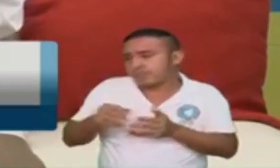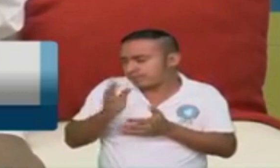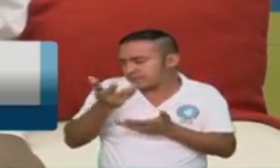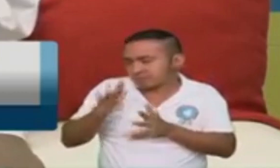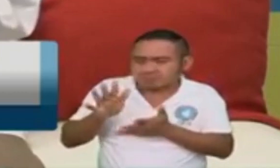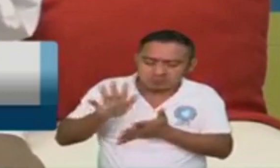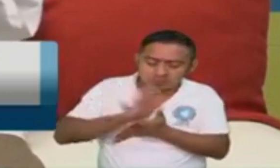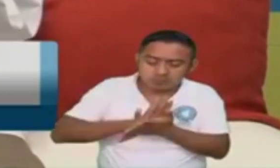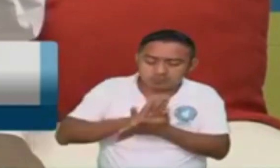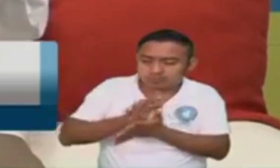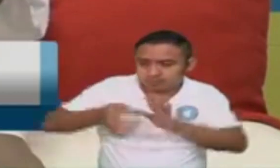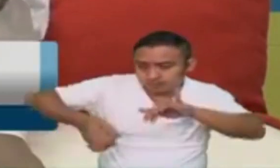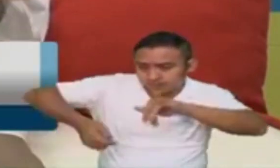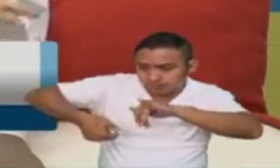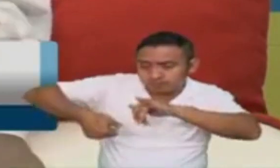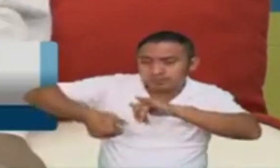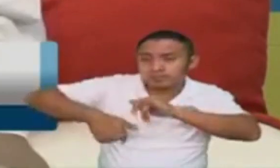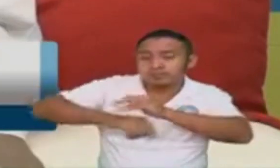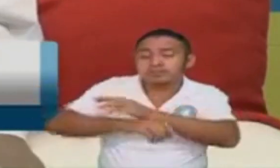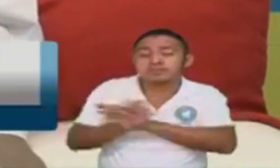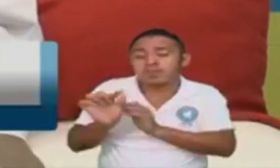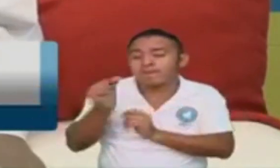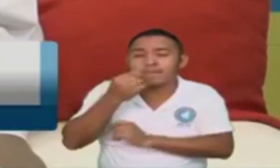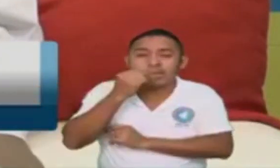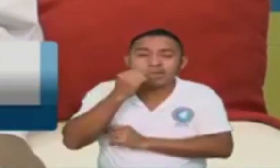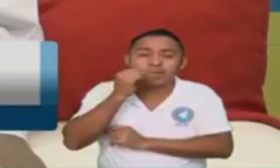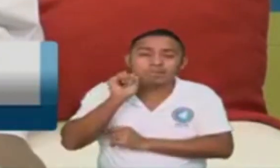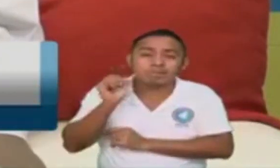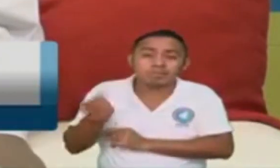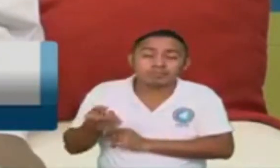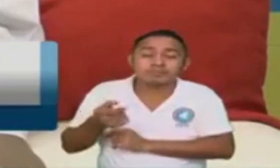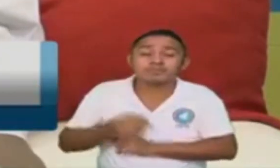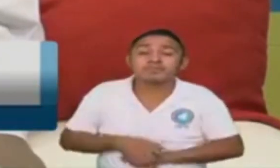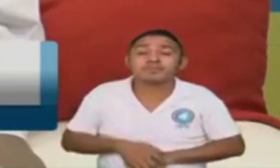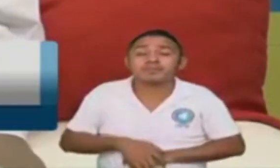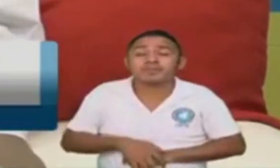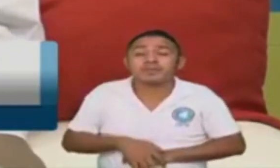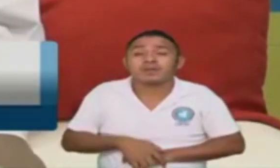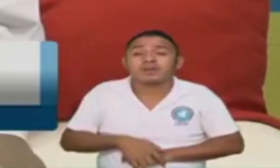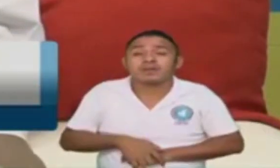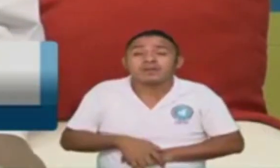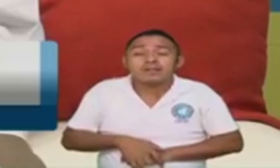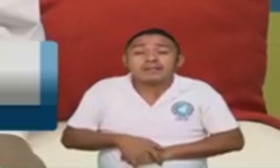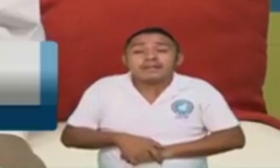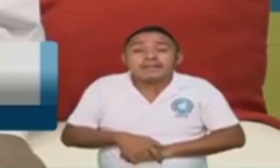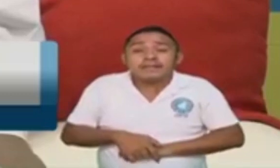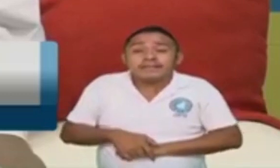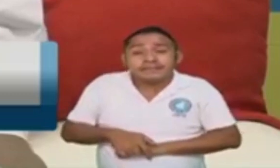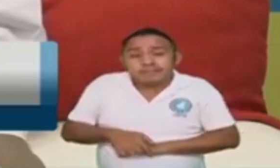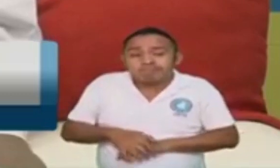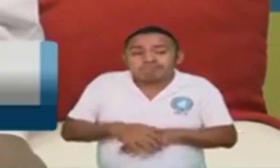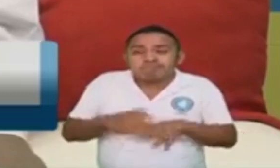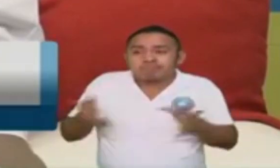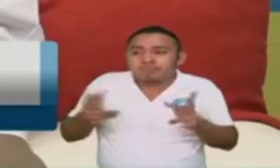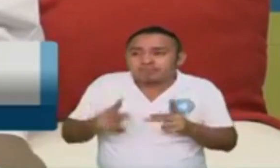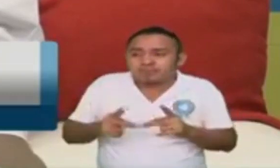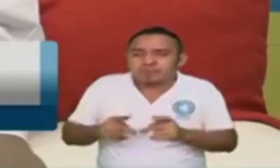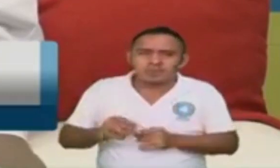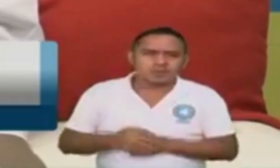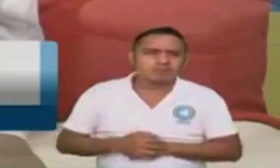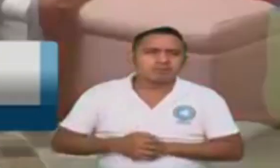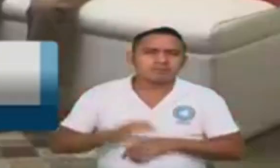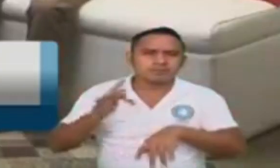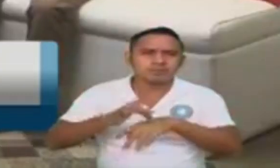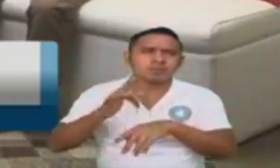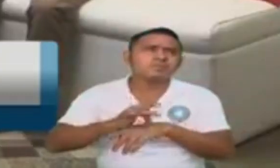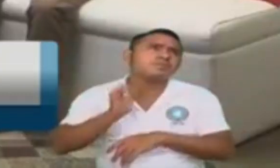chibolita, digamos un ancite, pues, menos de 10 centímetros. Y a veces la gente lo